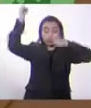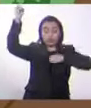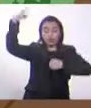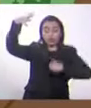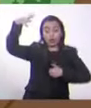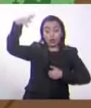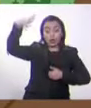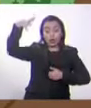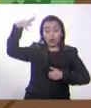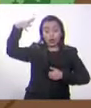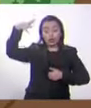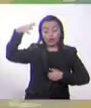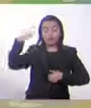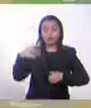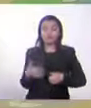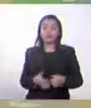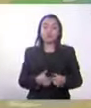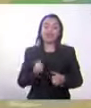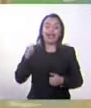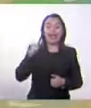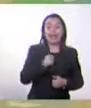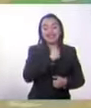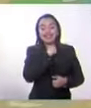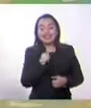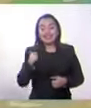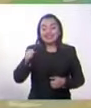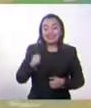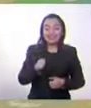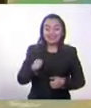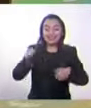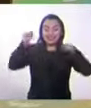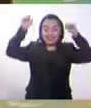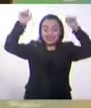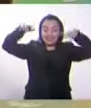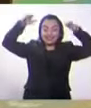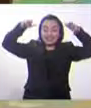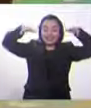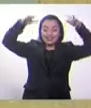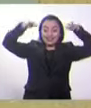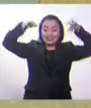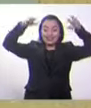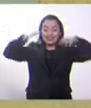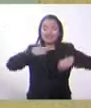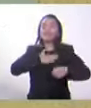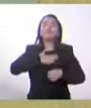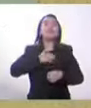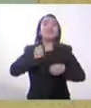Cantemos para que llueva más fuerte. Los días de lluvia me gustan mucho.